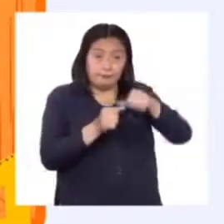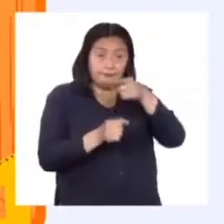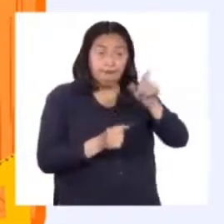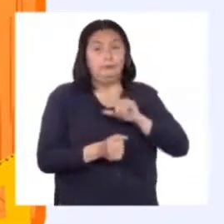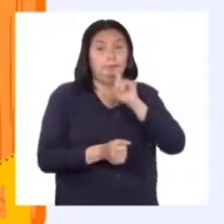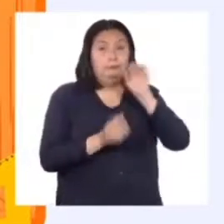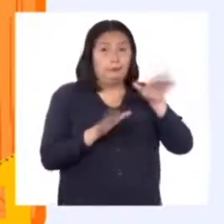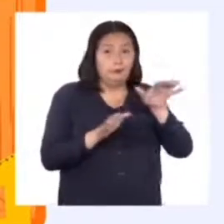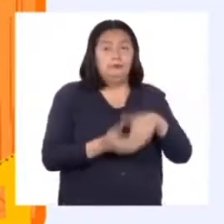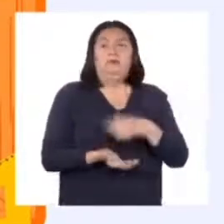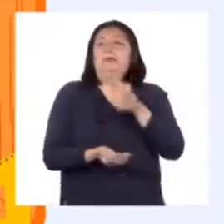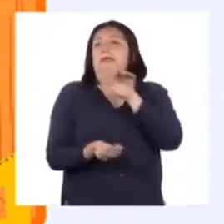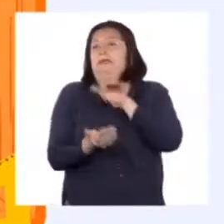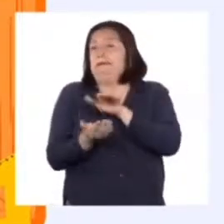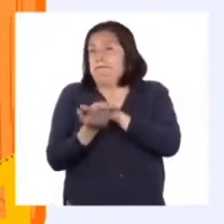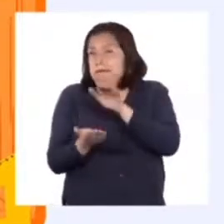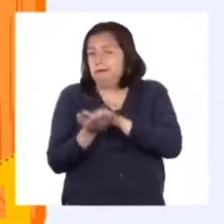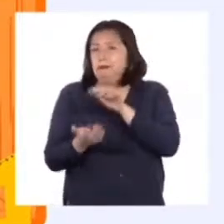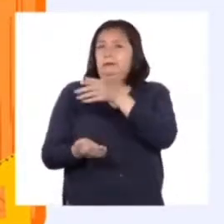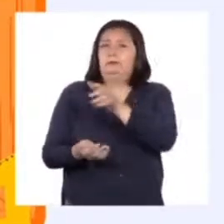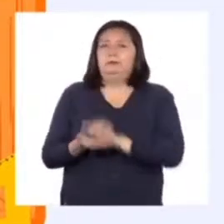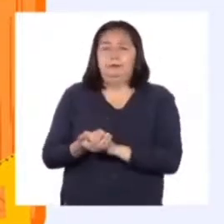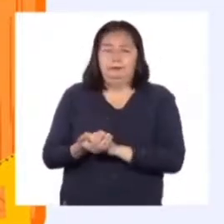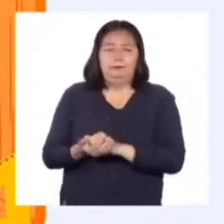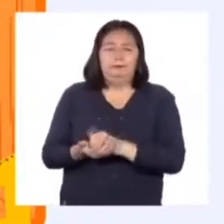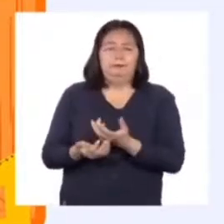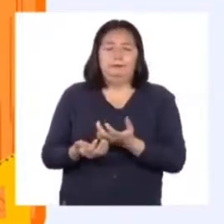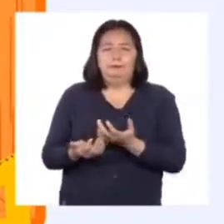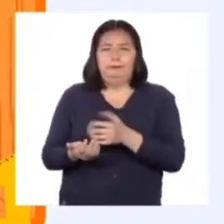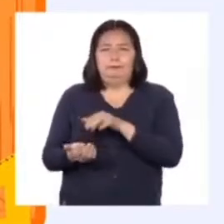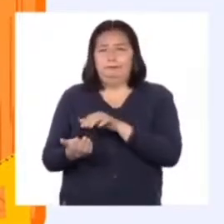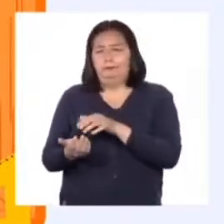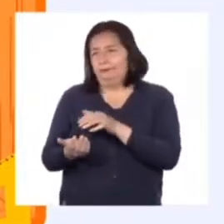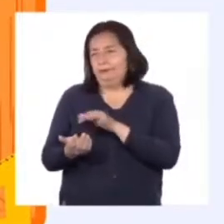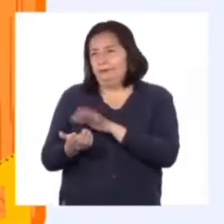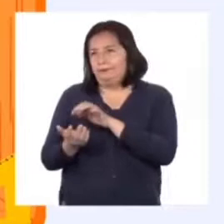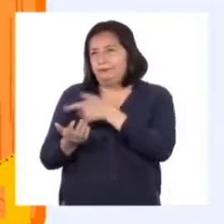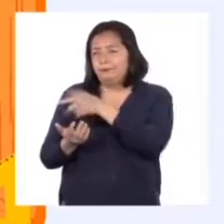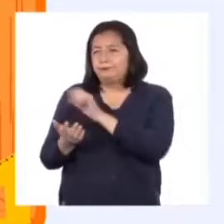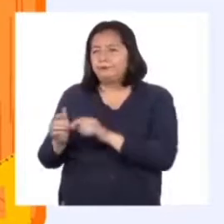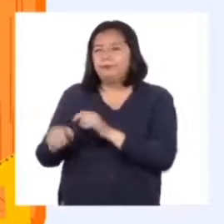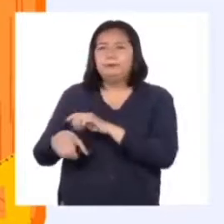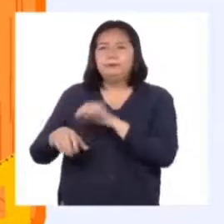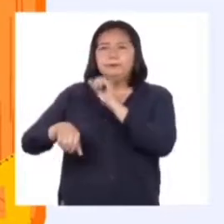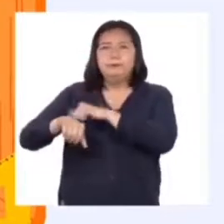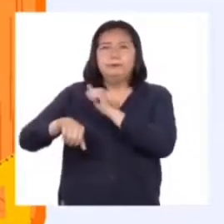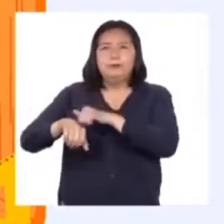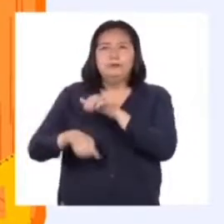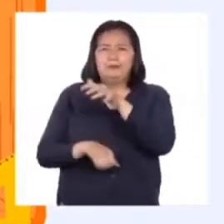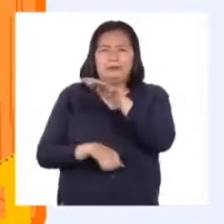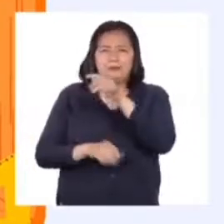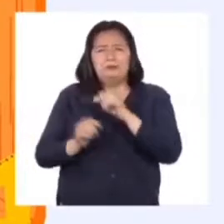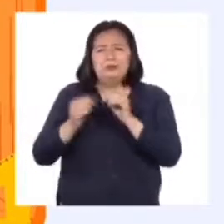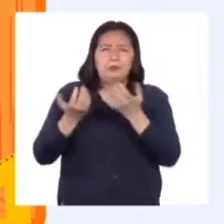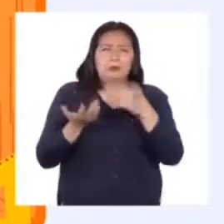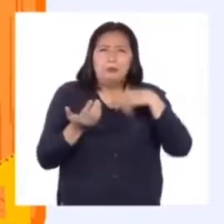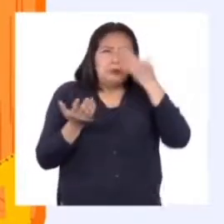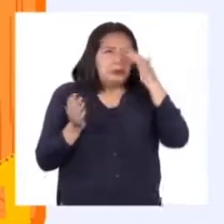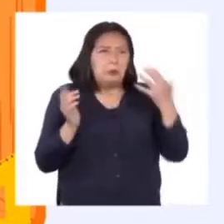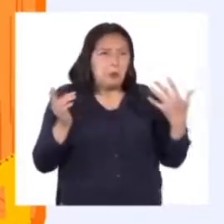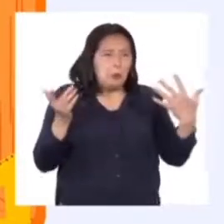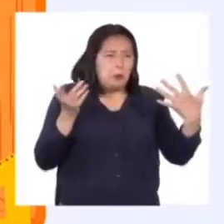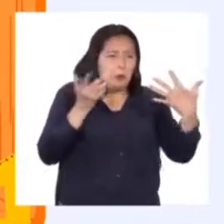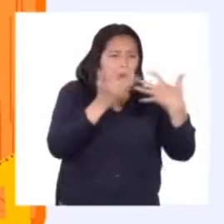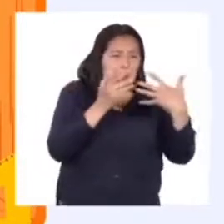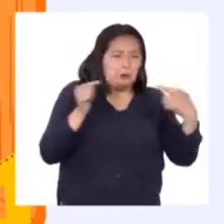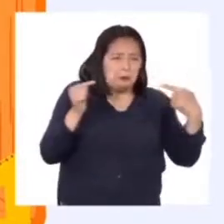de aves, anfibios, reptiles e invertebrados, la altura de las barras es aproximada, ya que no coinciden con